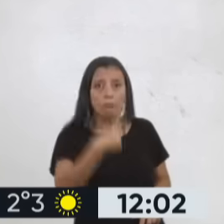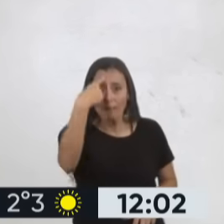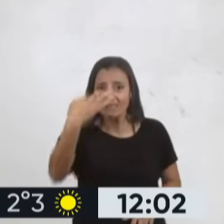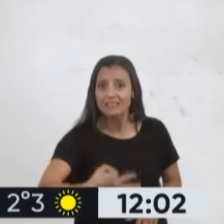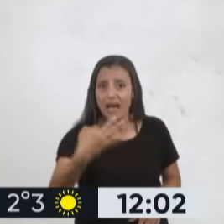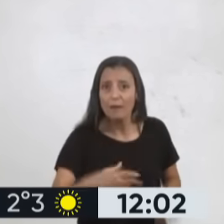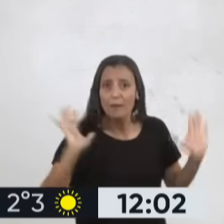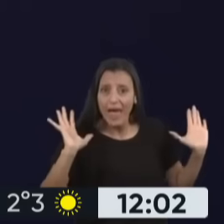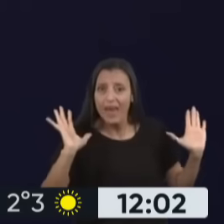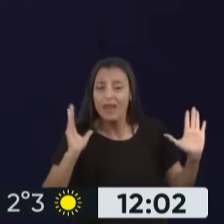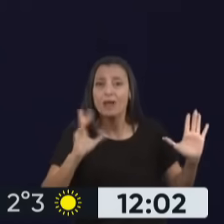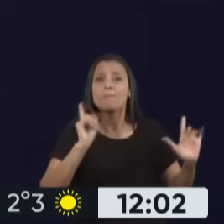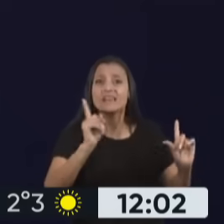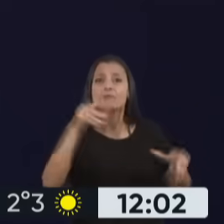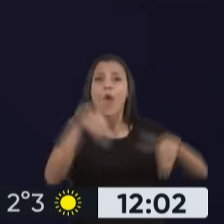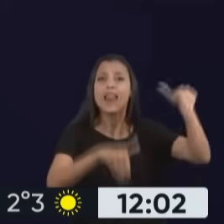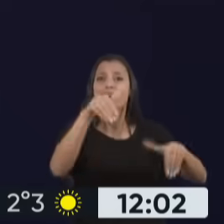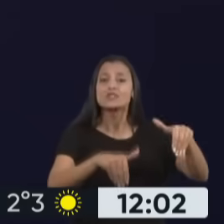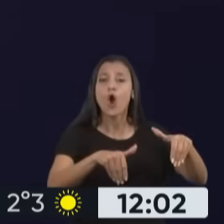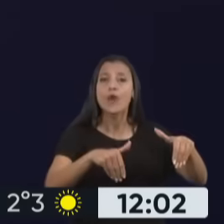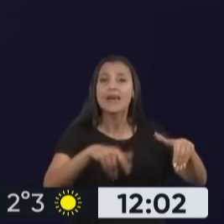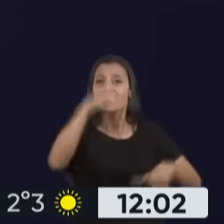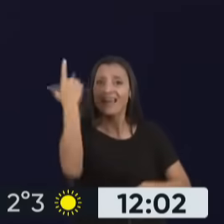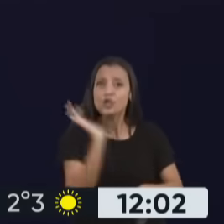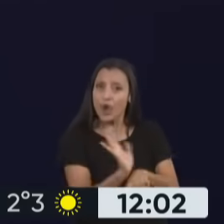nivel nacional las reelecciones.